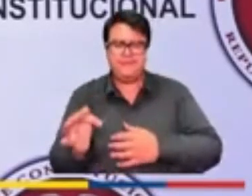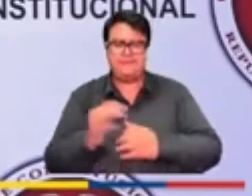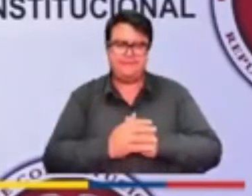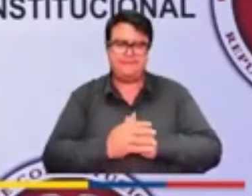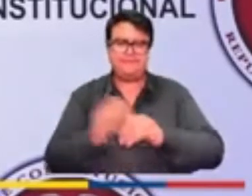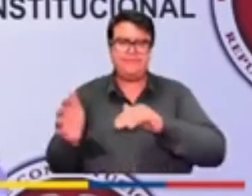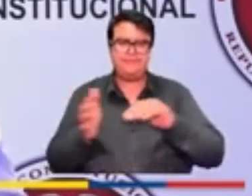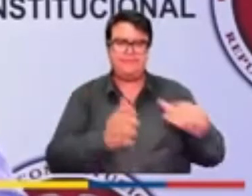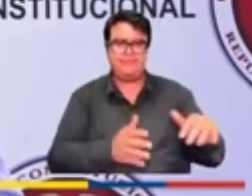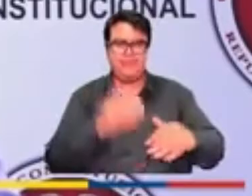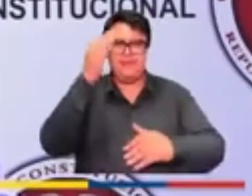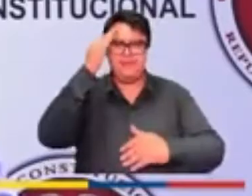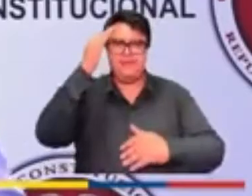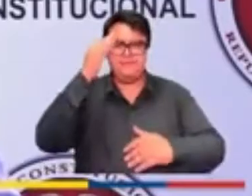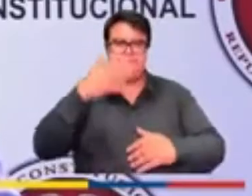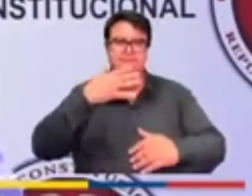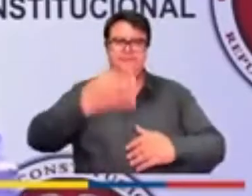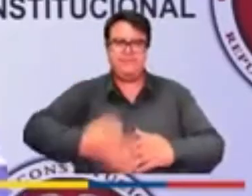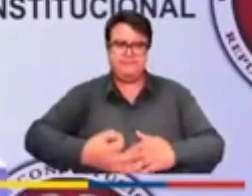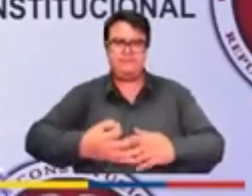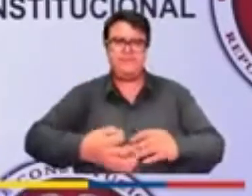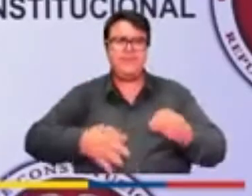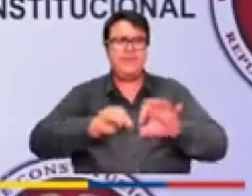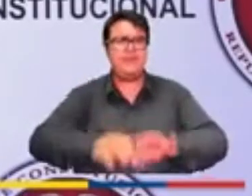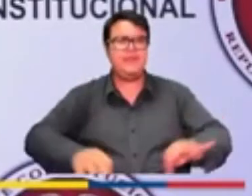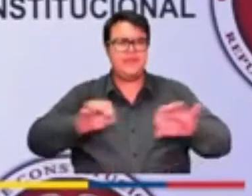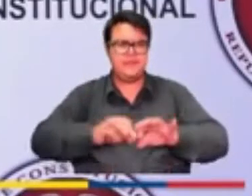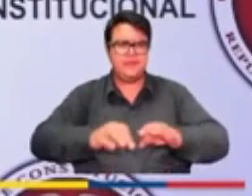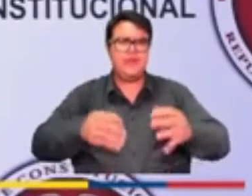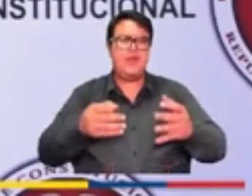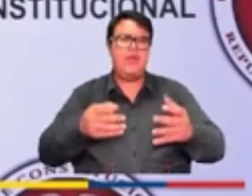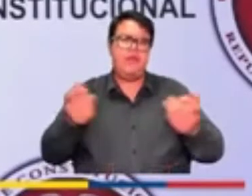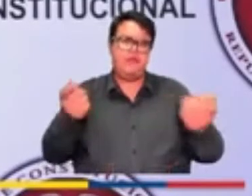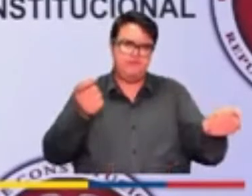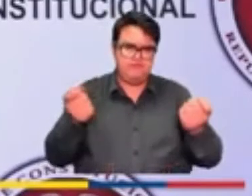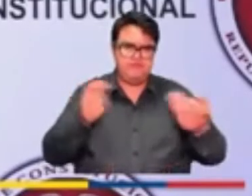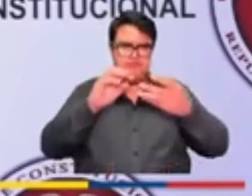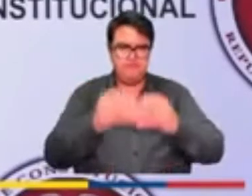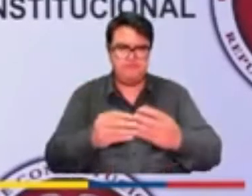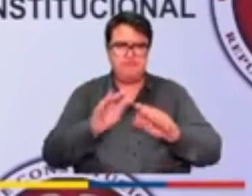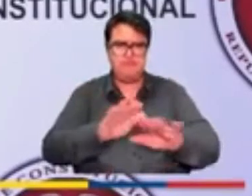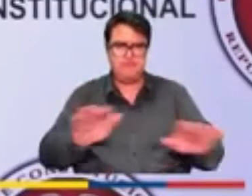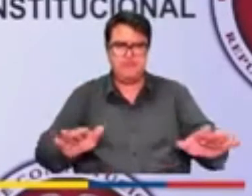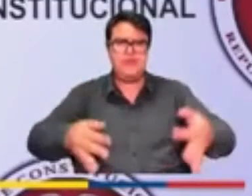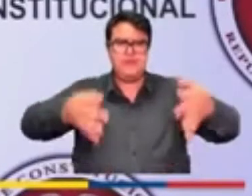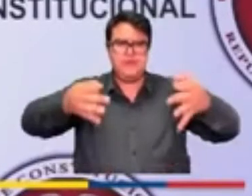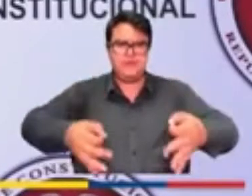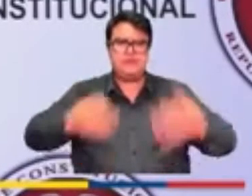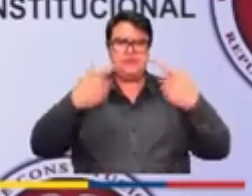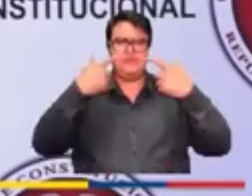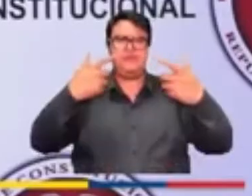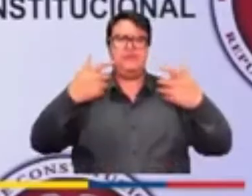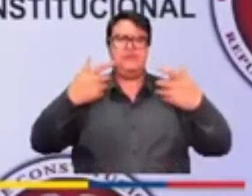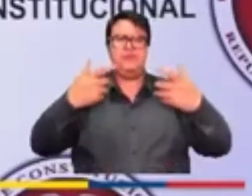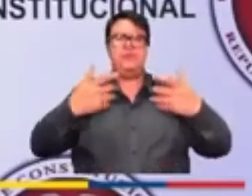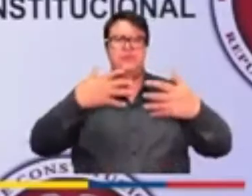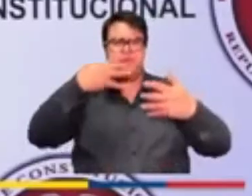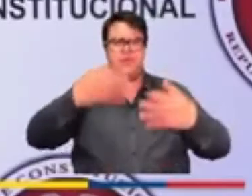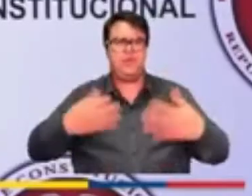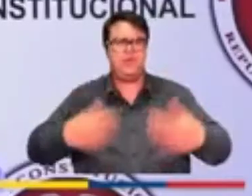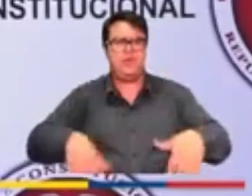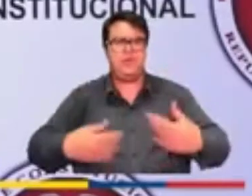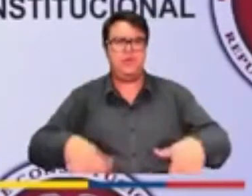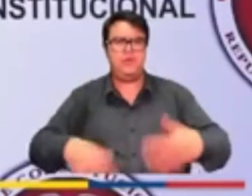No hay duda de la pertinencia de tal medida, pues aunque sobrevenida ha sido su gravedad e intensidad, ha sido una